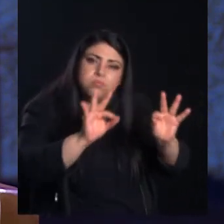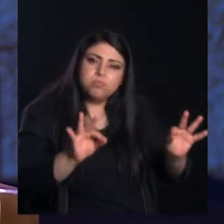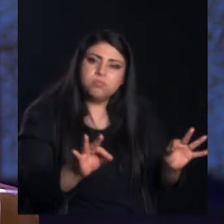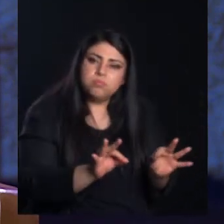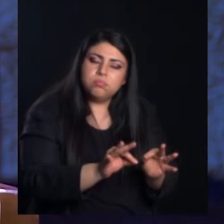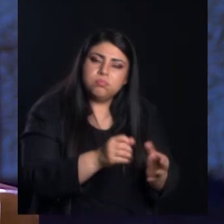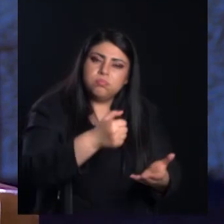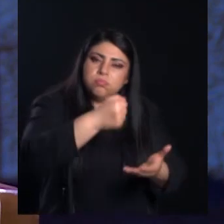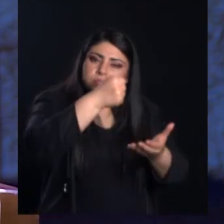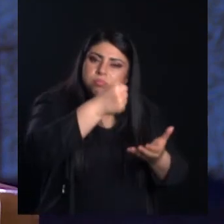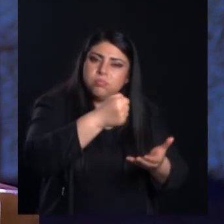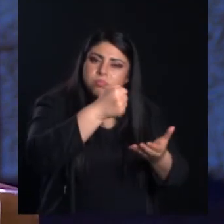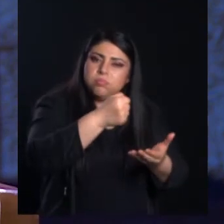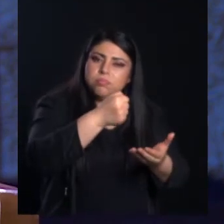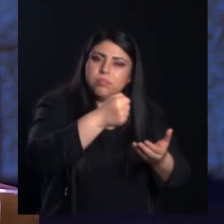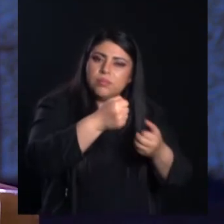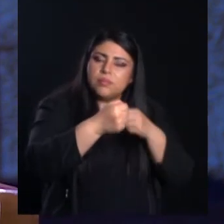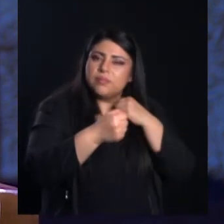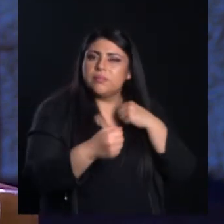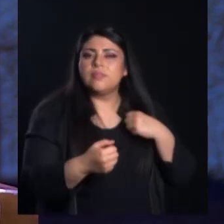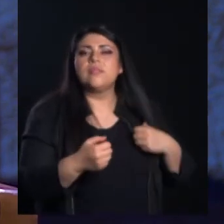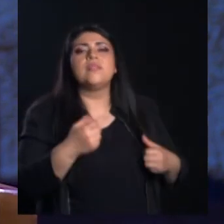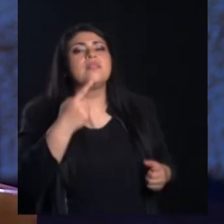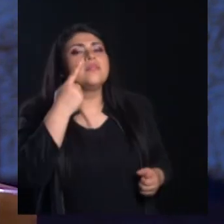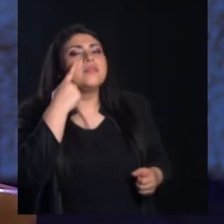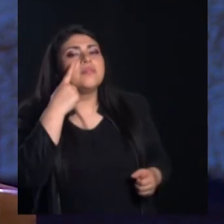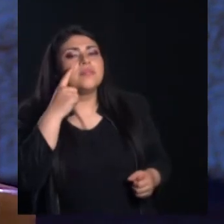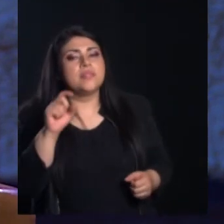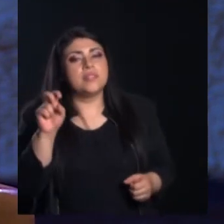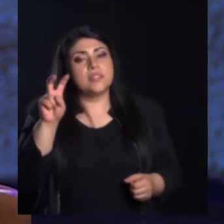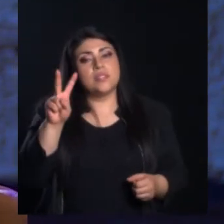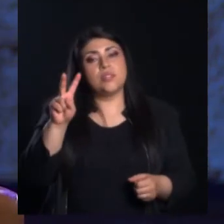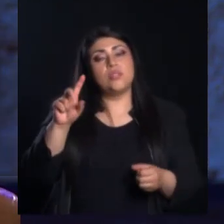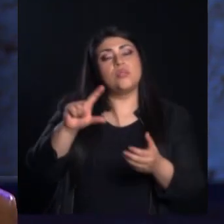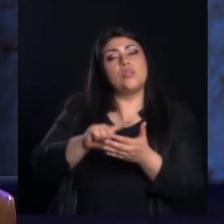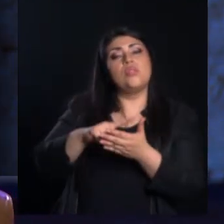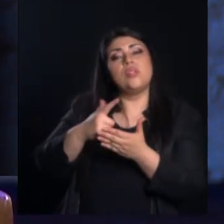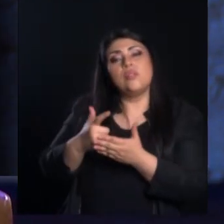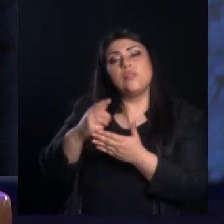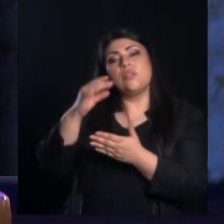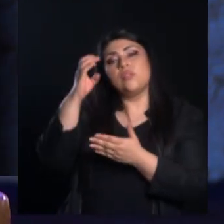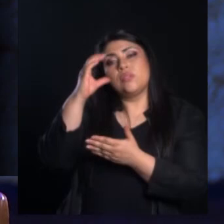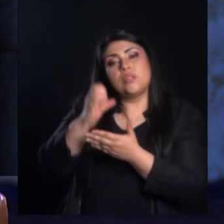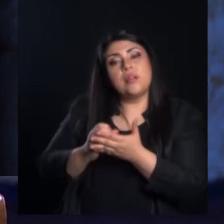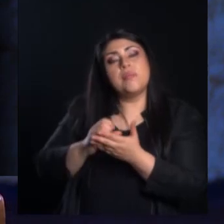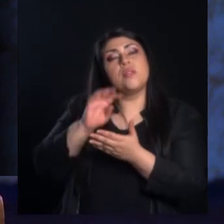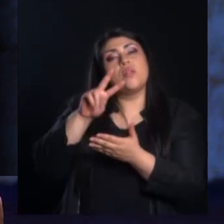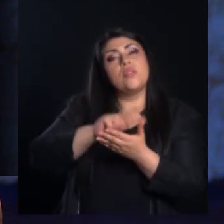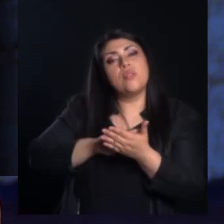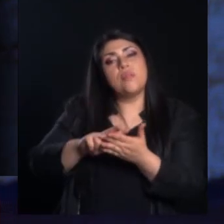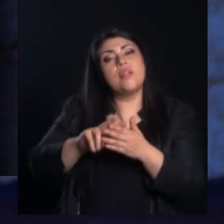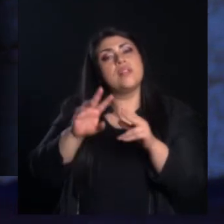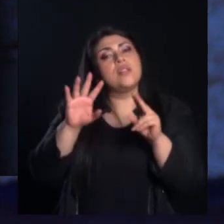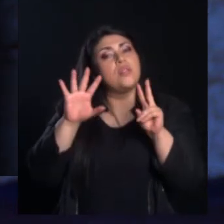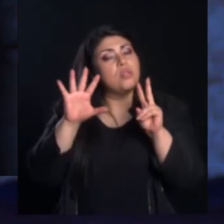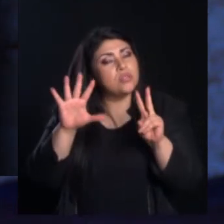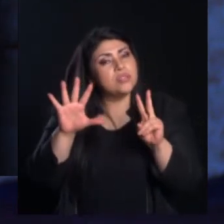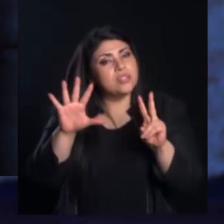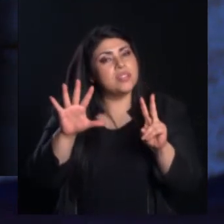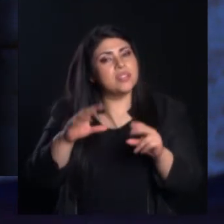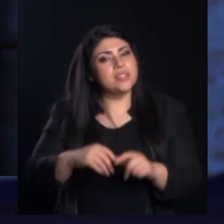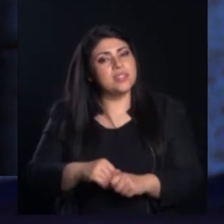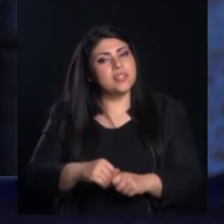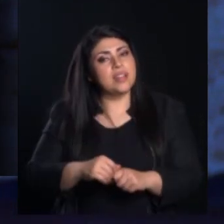ahorita y lo logré encontrar que está en el segundo libro de corintios capítulo 4 versículo 7 y